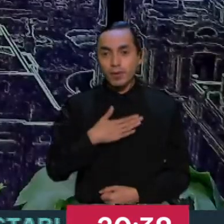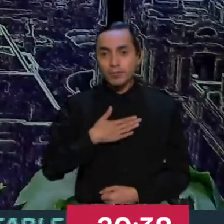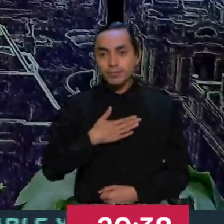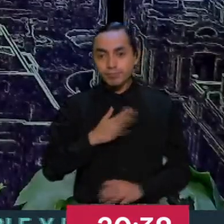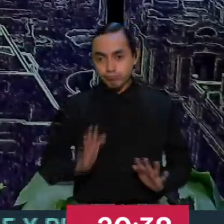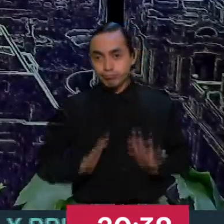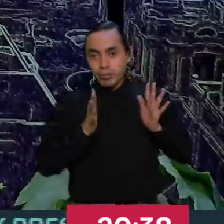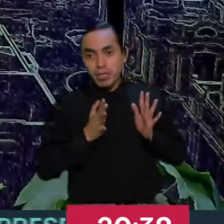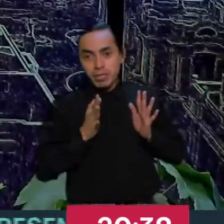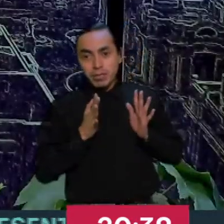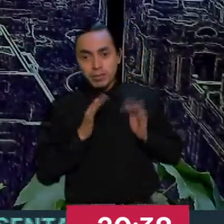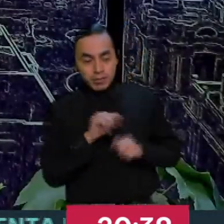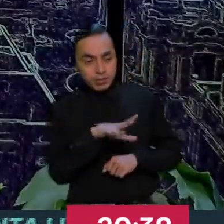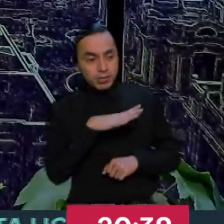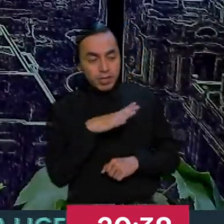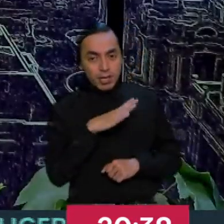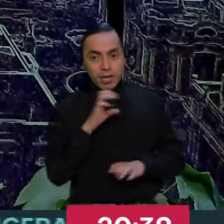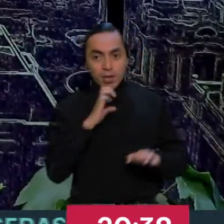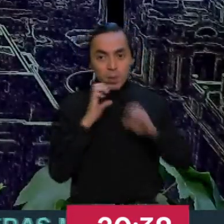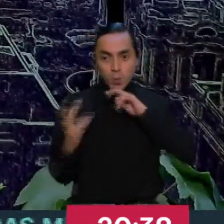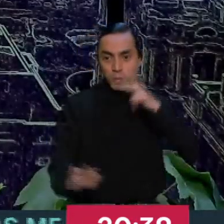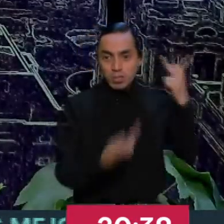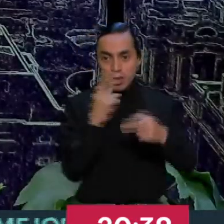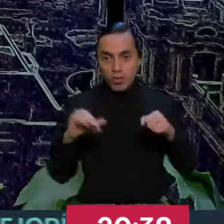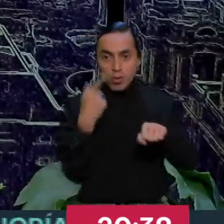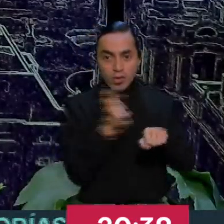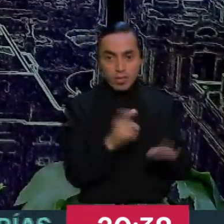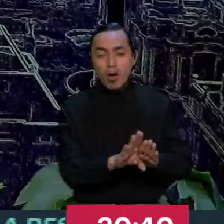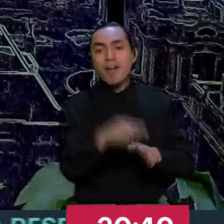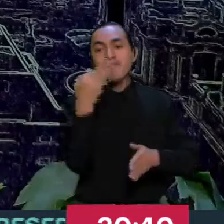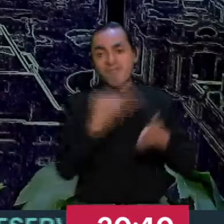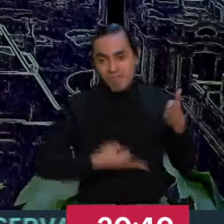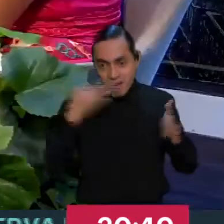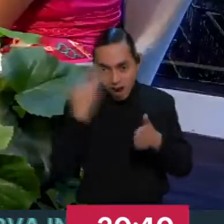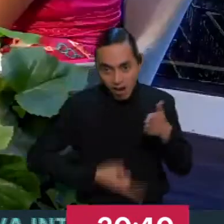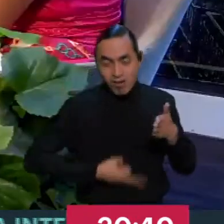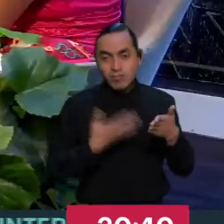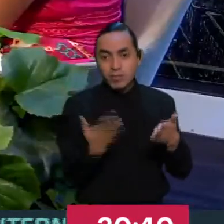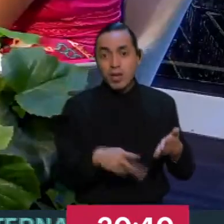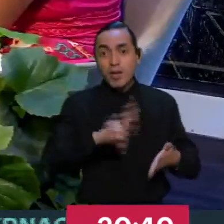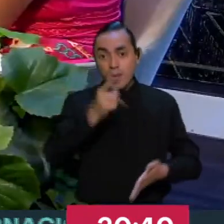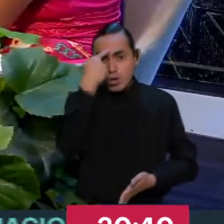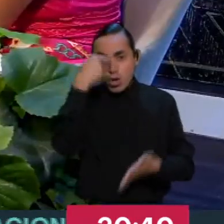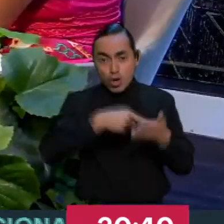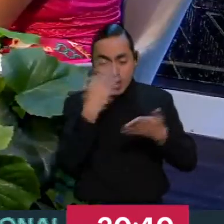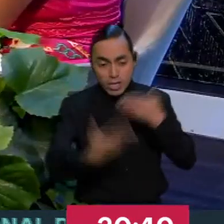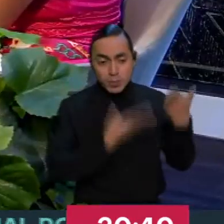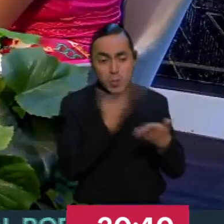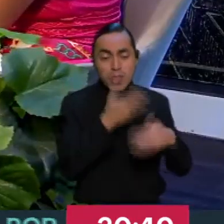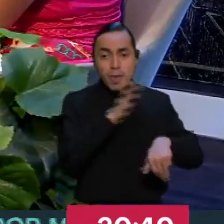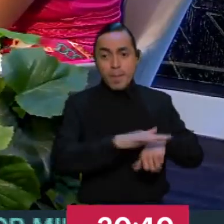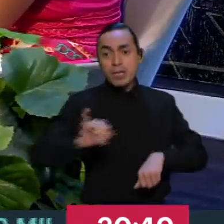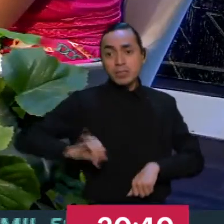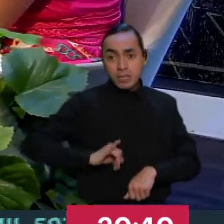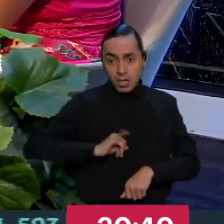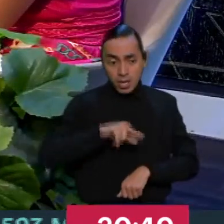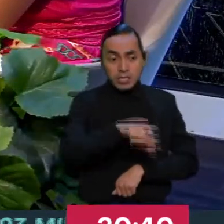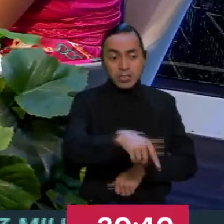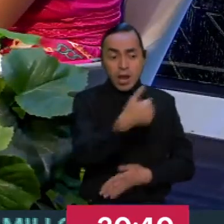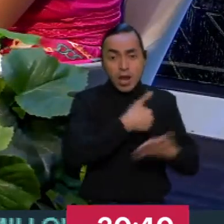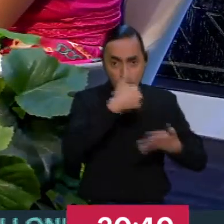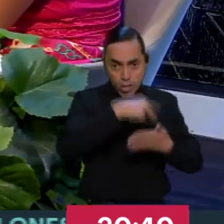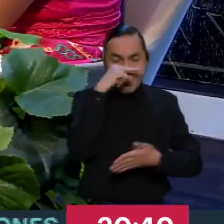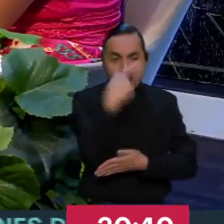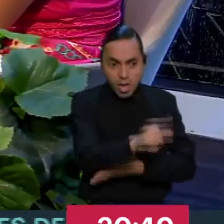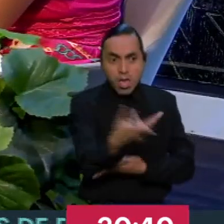Nacional sobre el Sistema de Cuidados, la primera se hizo en el año 2022. Estas más interesantes sí están en la Ciudad de México,